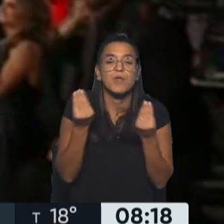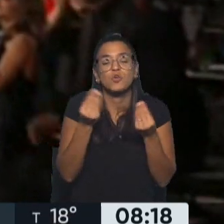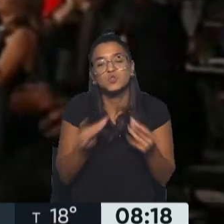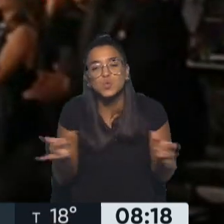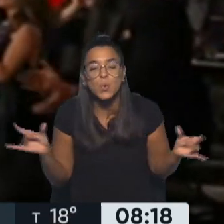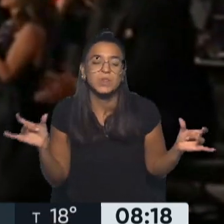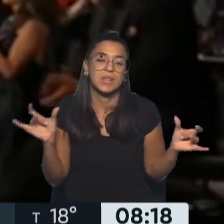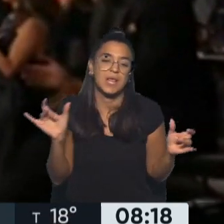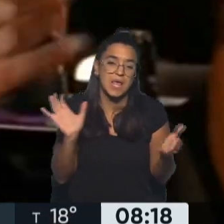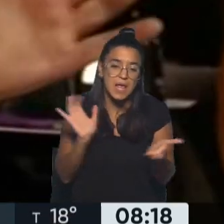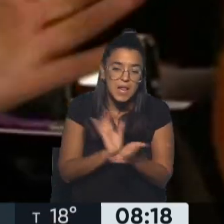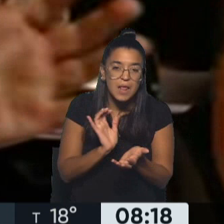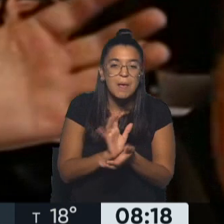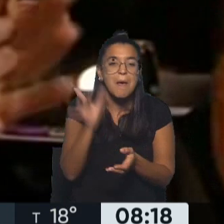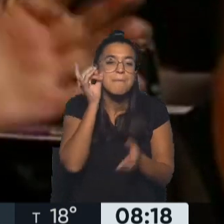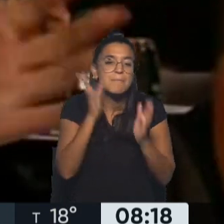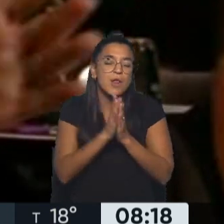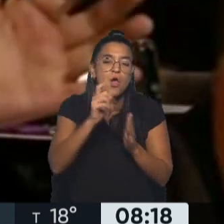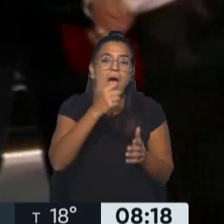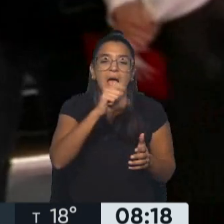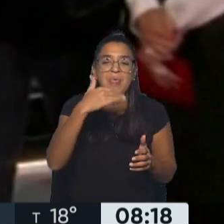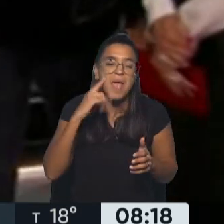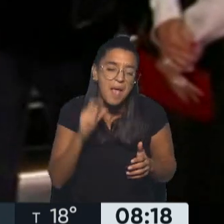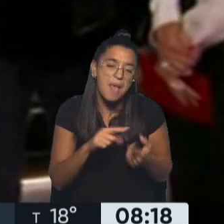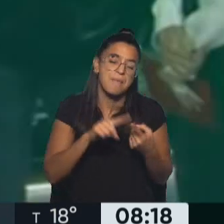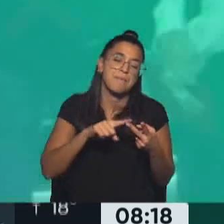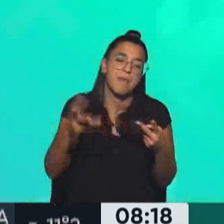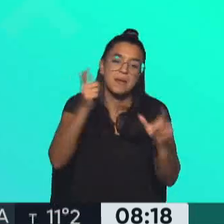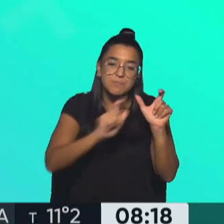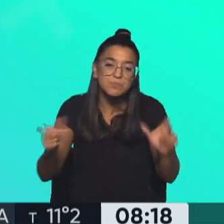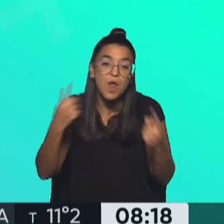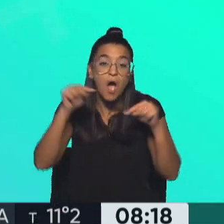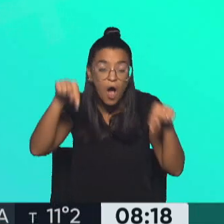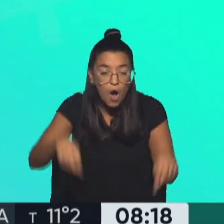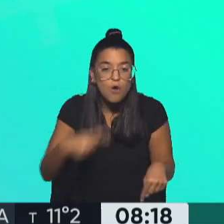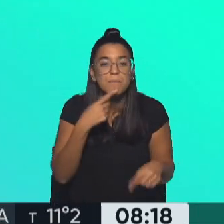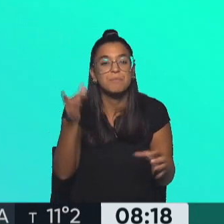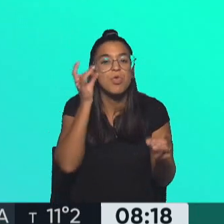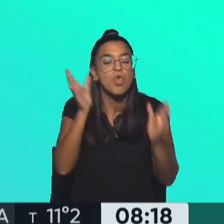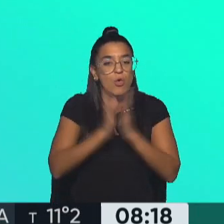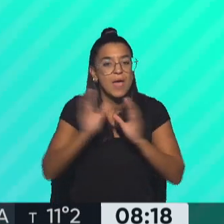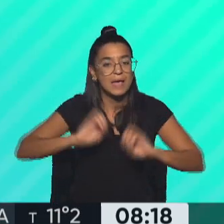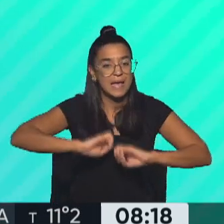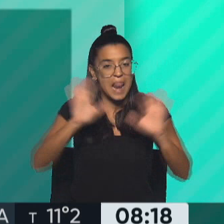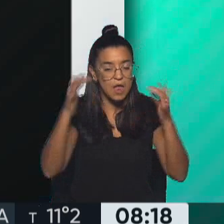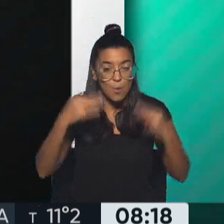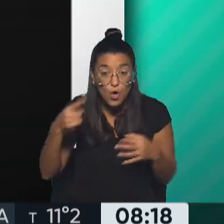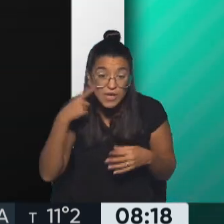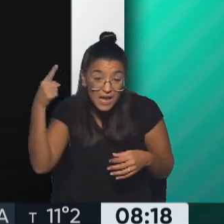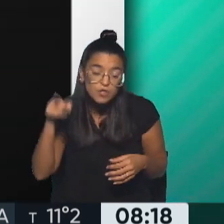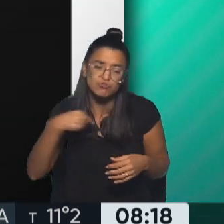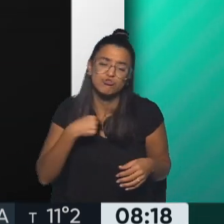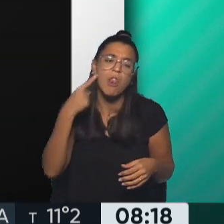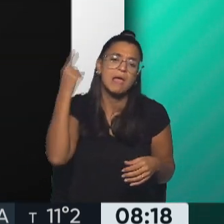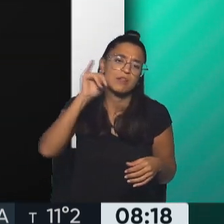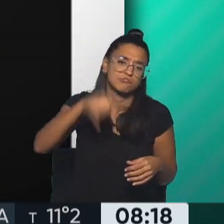sutil, atravesada, pidió perdón a la academia, a la gente, lo que pasa. En cambio ahora pidió disculpas claramente. ¿Y vos le crees? Yo le